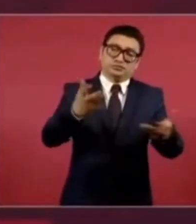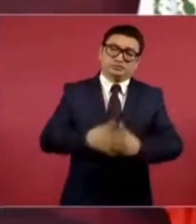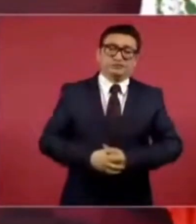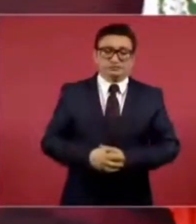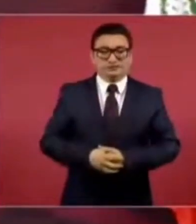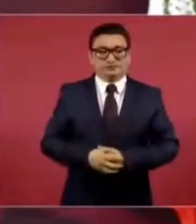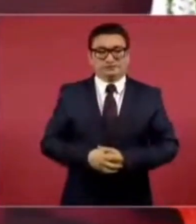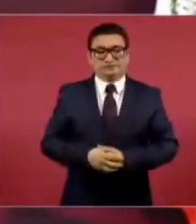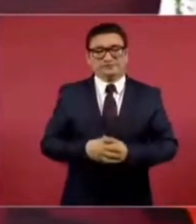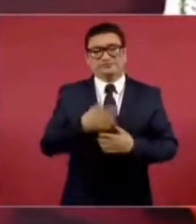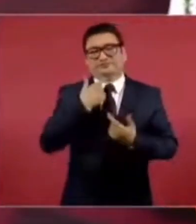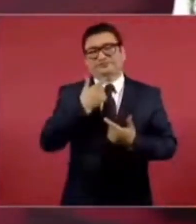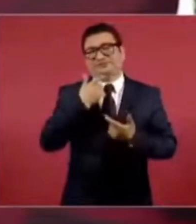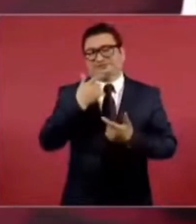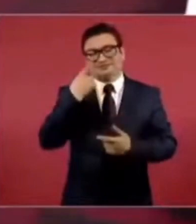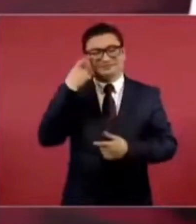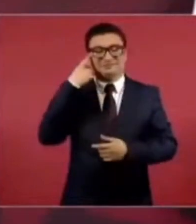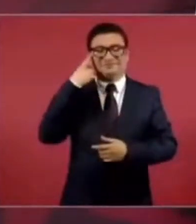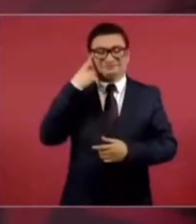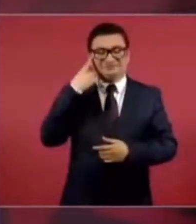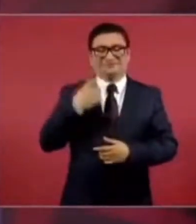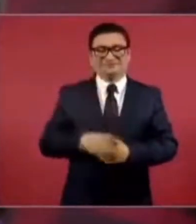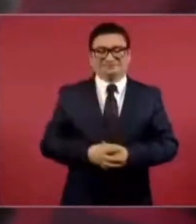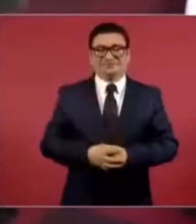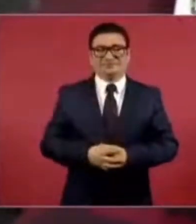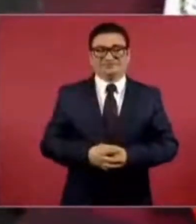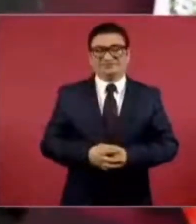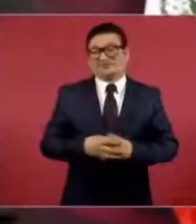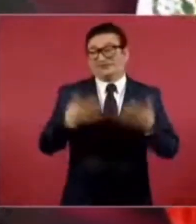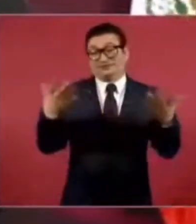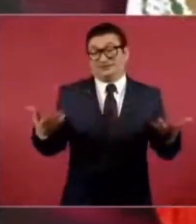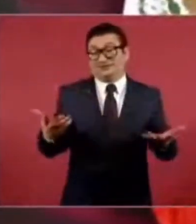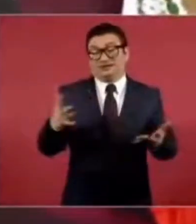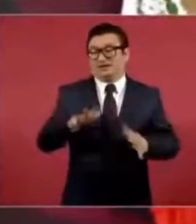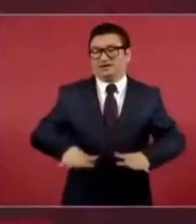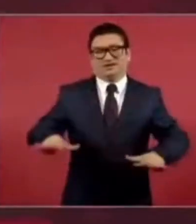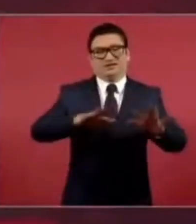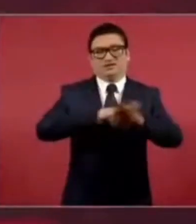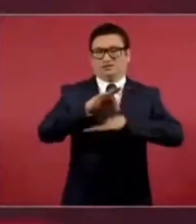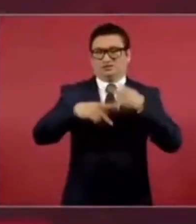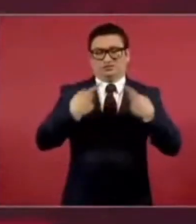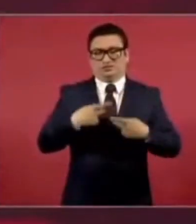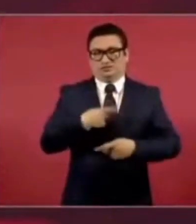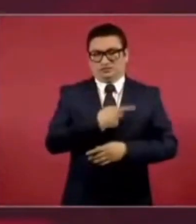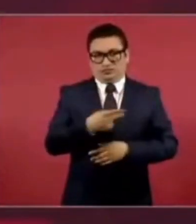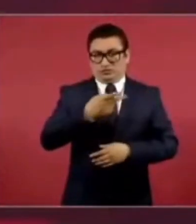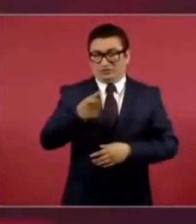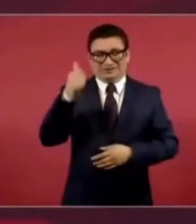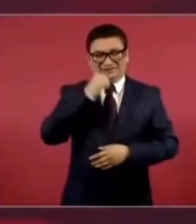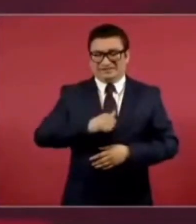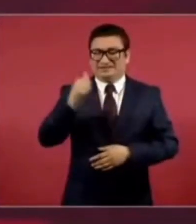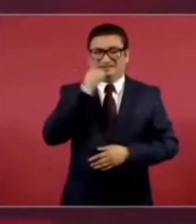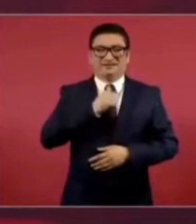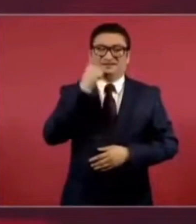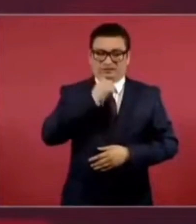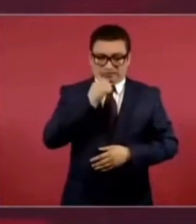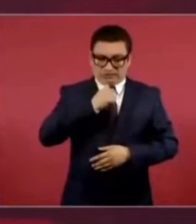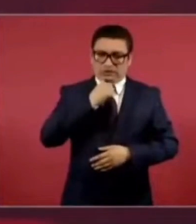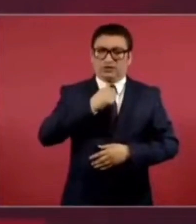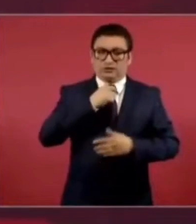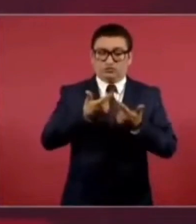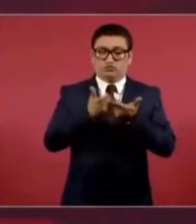saliste este pues los de abajo siempre y los